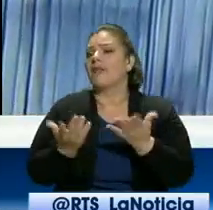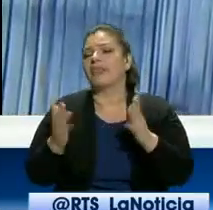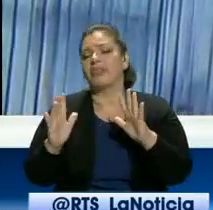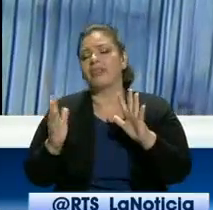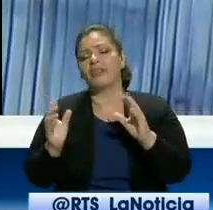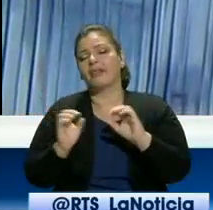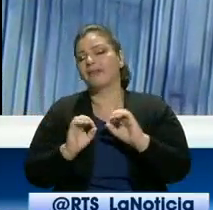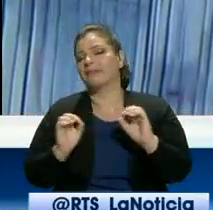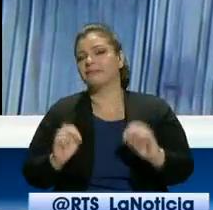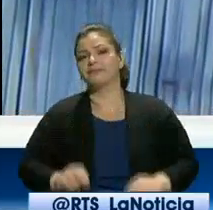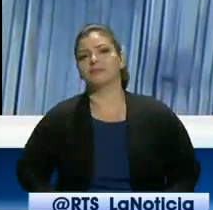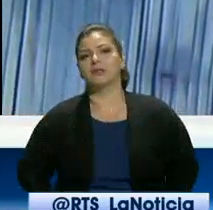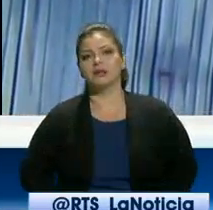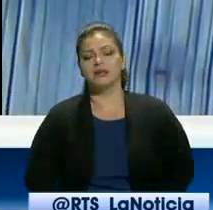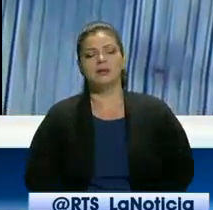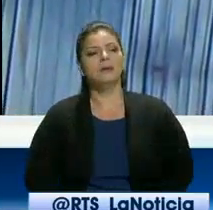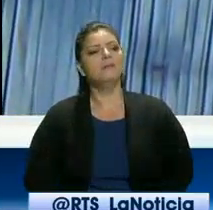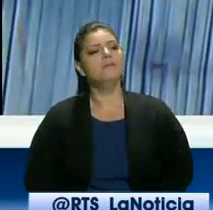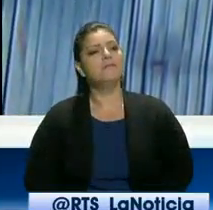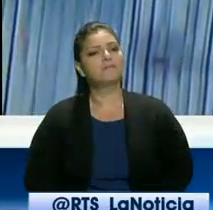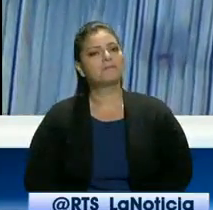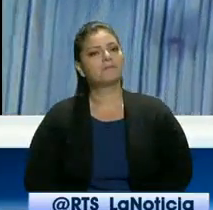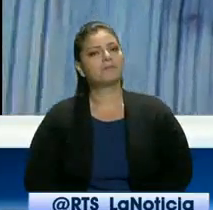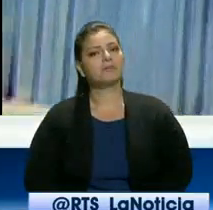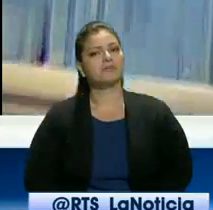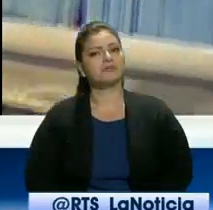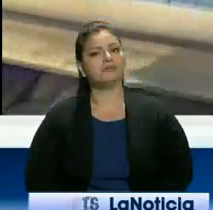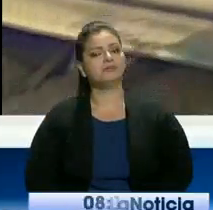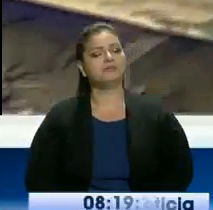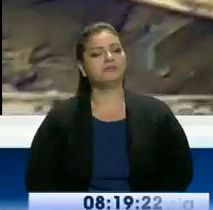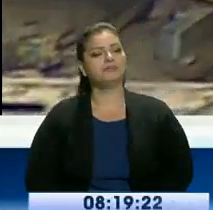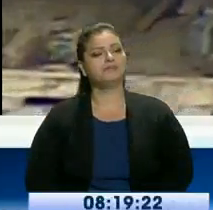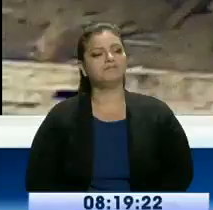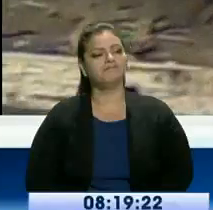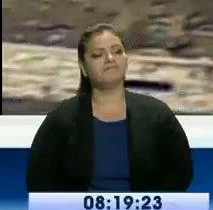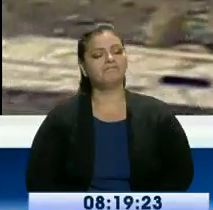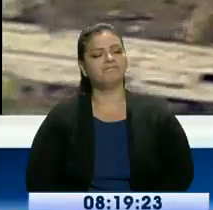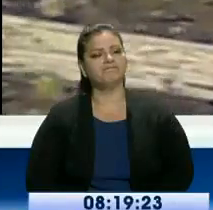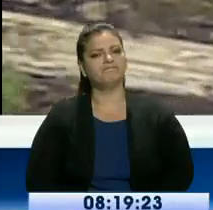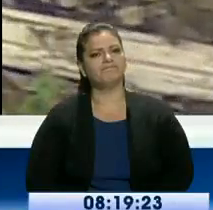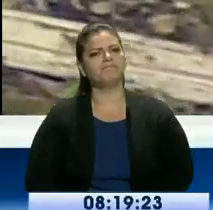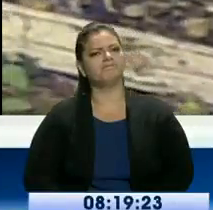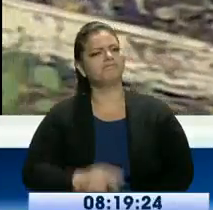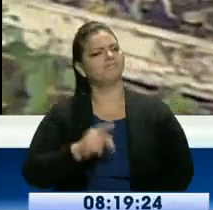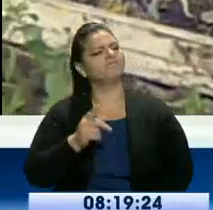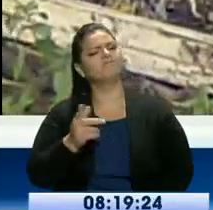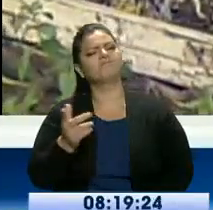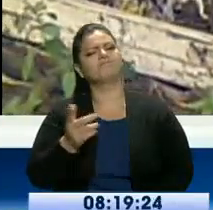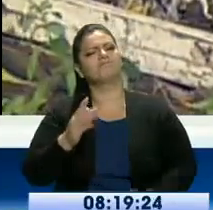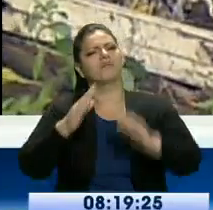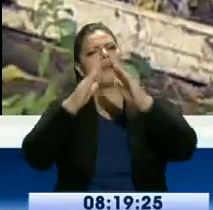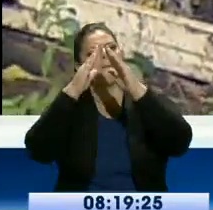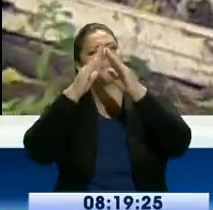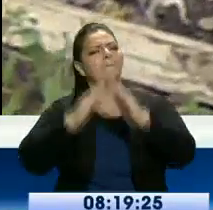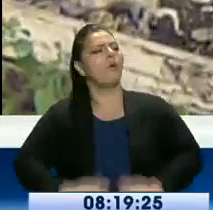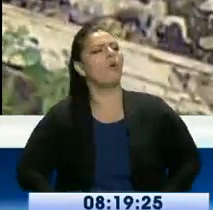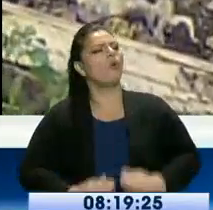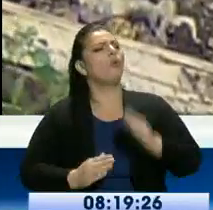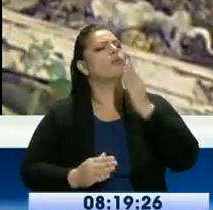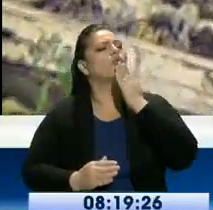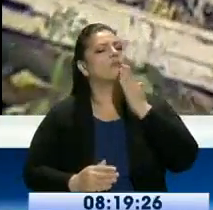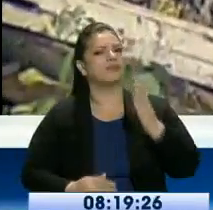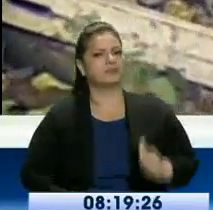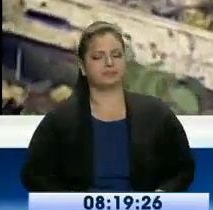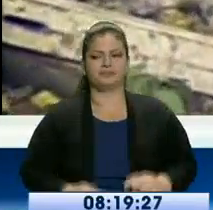Pero usted estaba ese día dentro de su vivienda. Sí. Fue una desgracia con suerte. Sí, porque ¿exactamente qué pasó? Mi sobrina estaba ahí